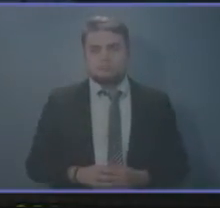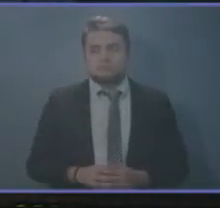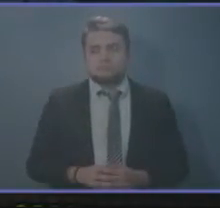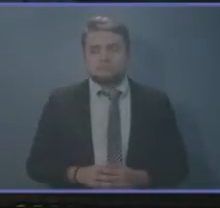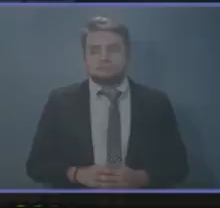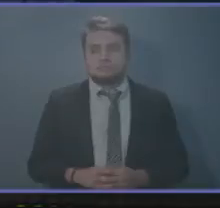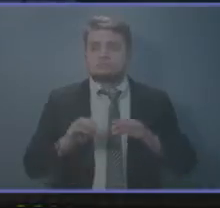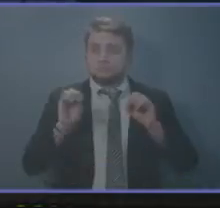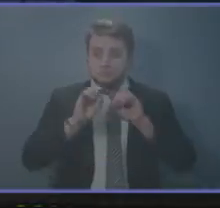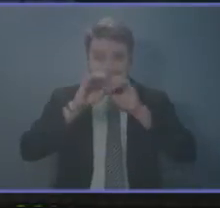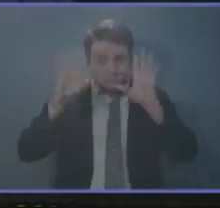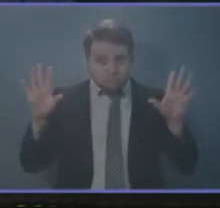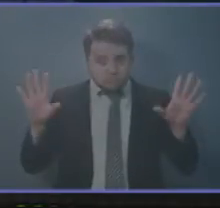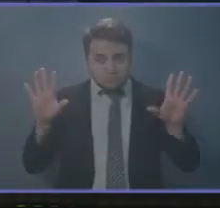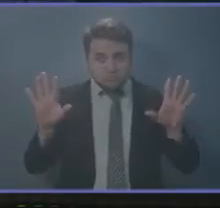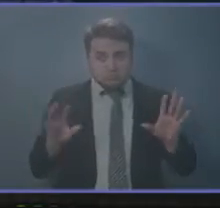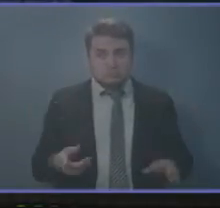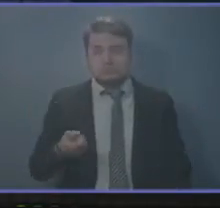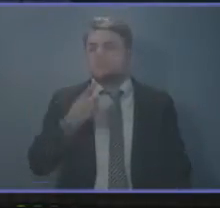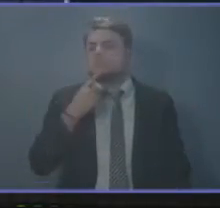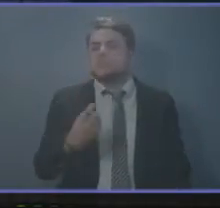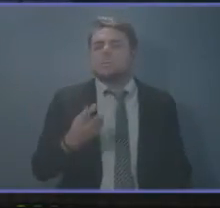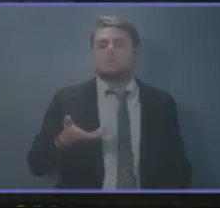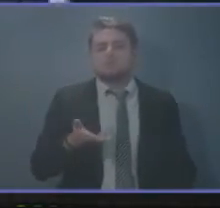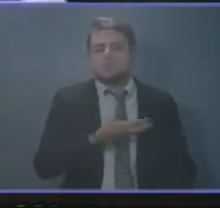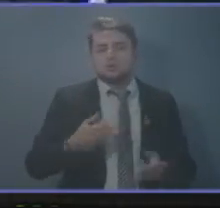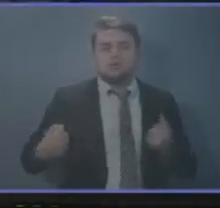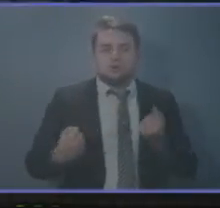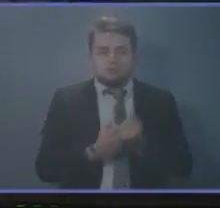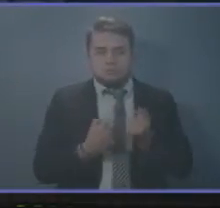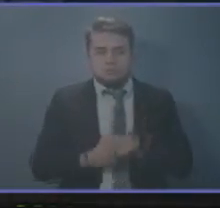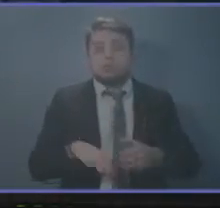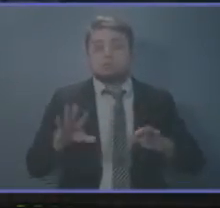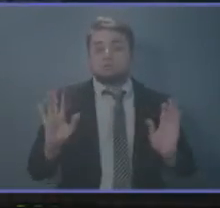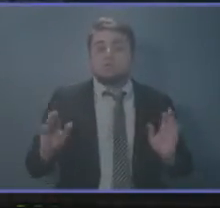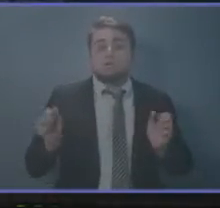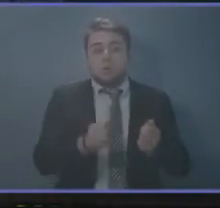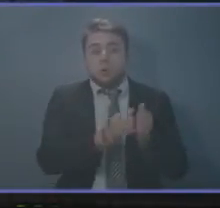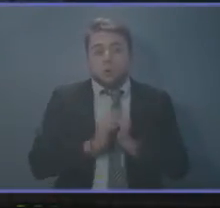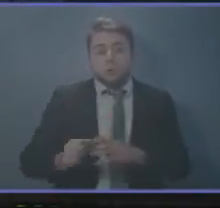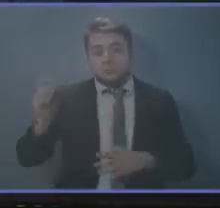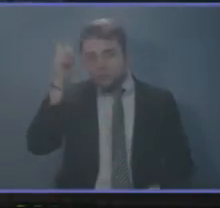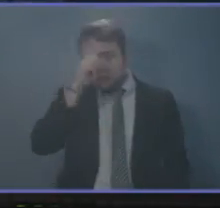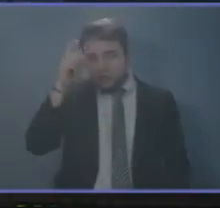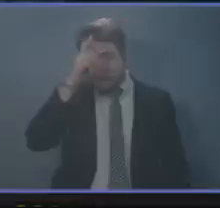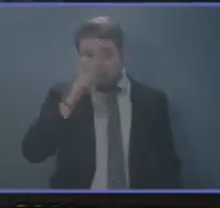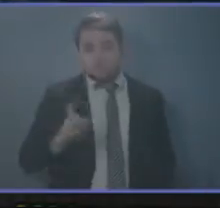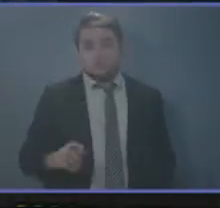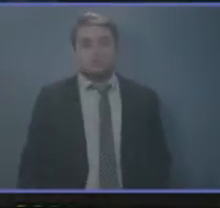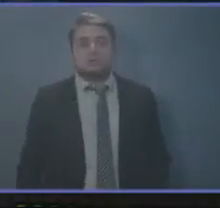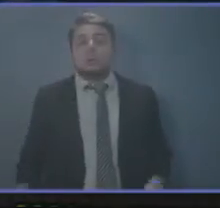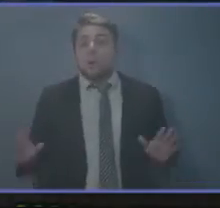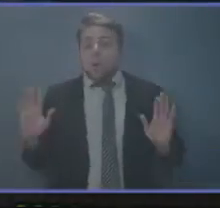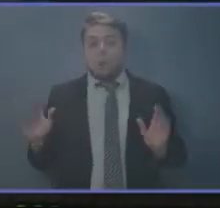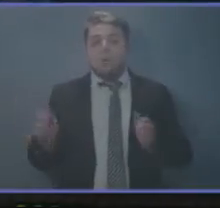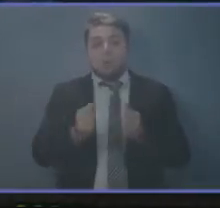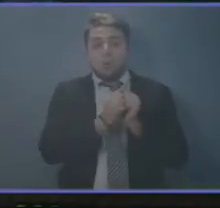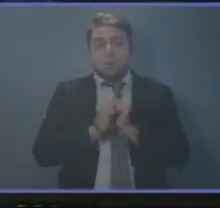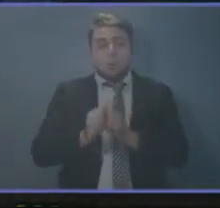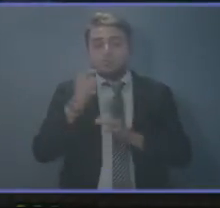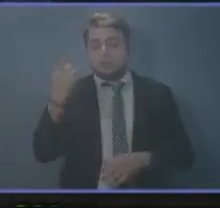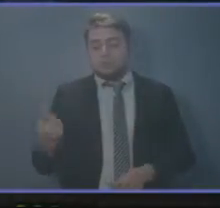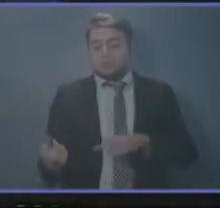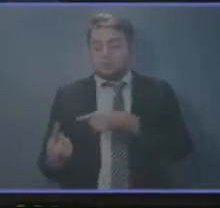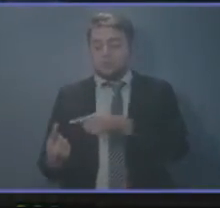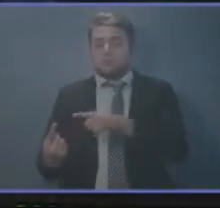dejando claro del lado de quién estamos, si del lado de los trabajadores o del lado de los